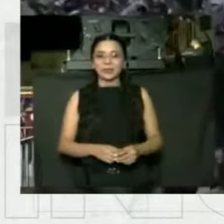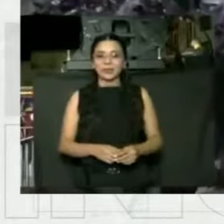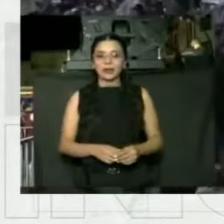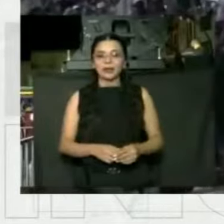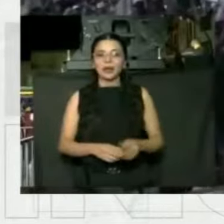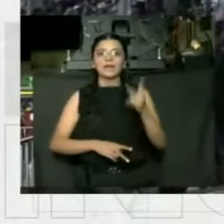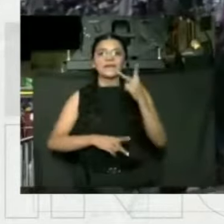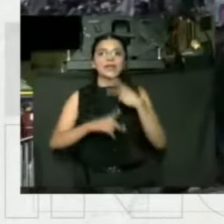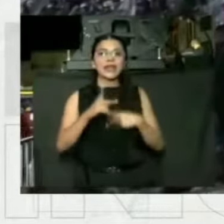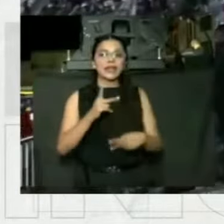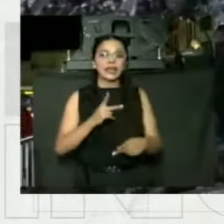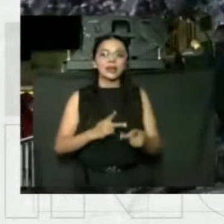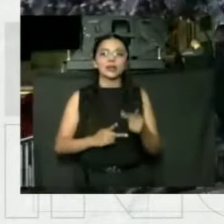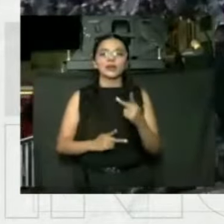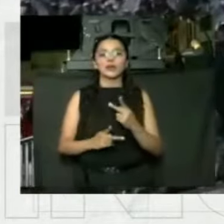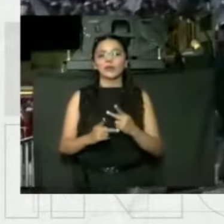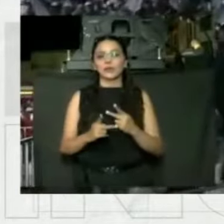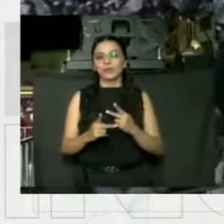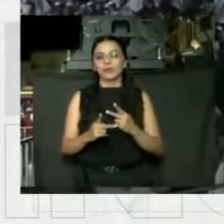vengo